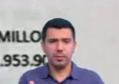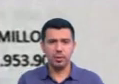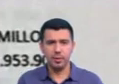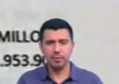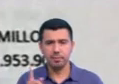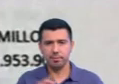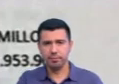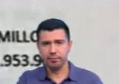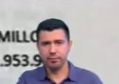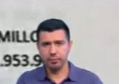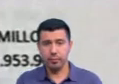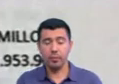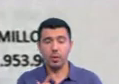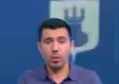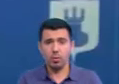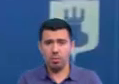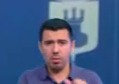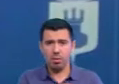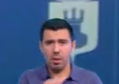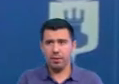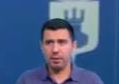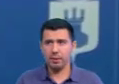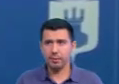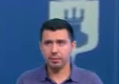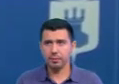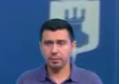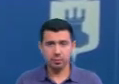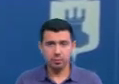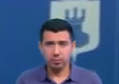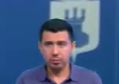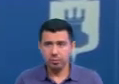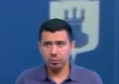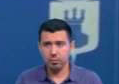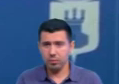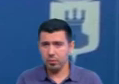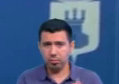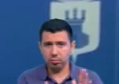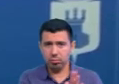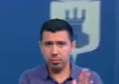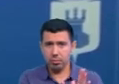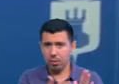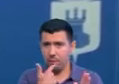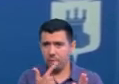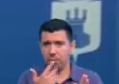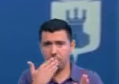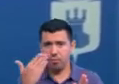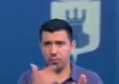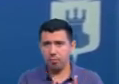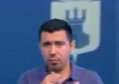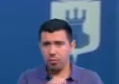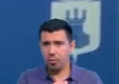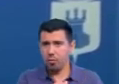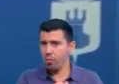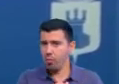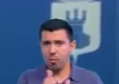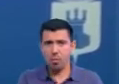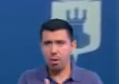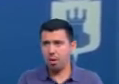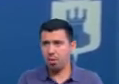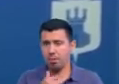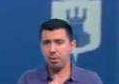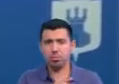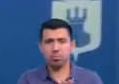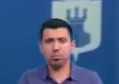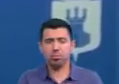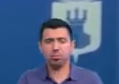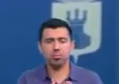Indicó que hará uso de la defensa estamos con todas las garantías de brindar esta información estoy completamente tranquila de mi forma de